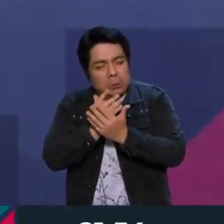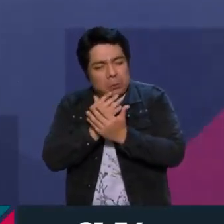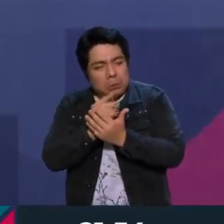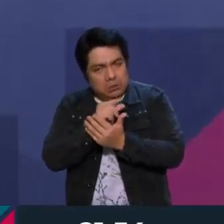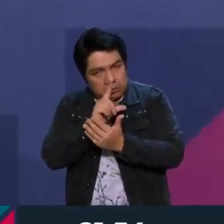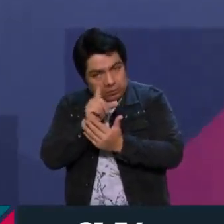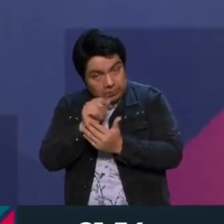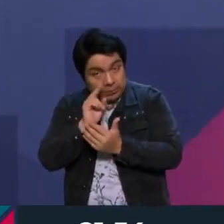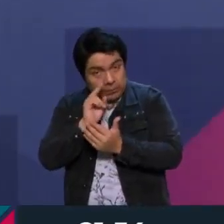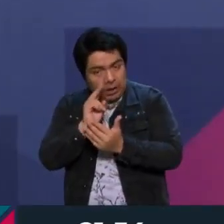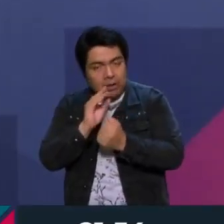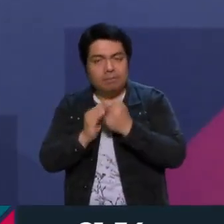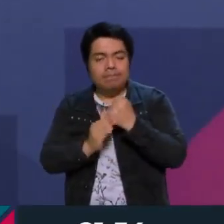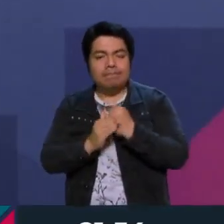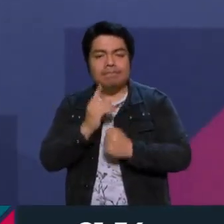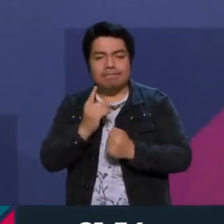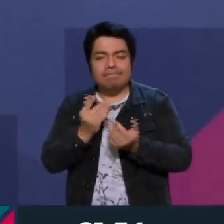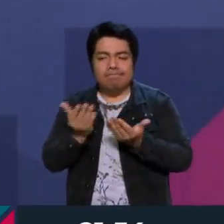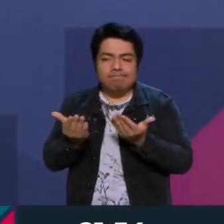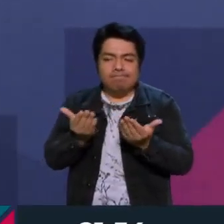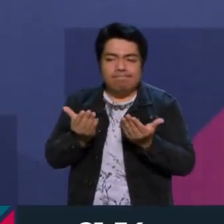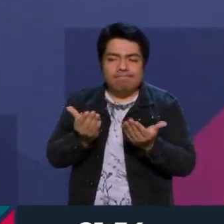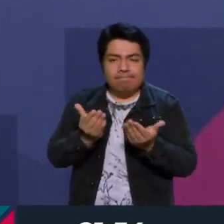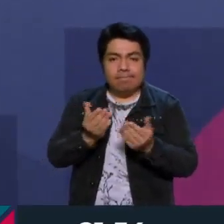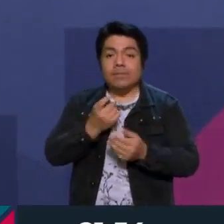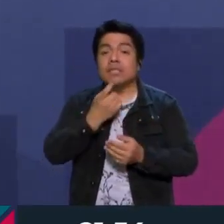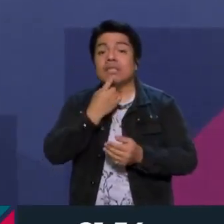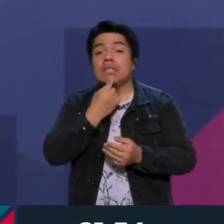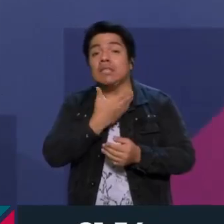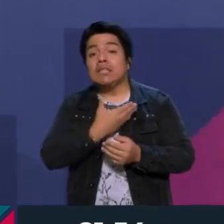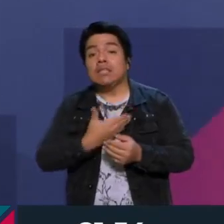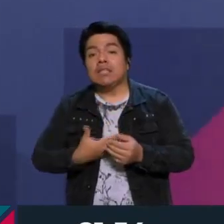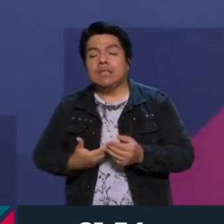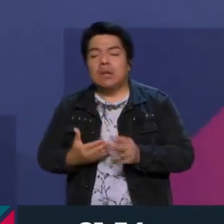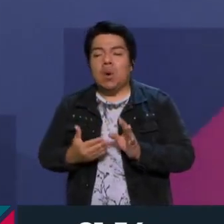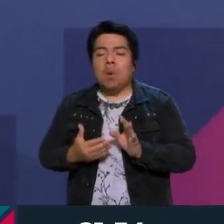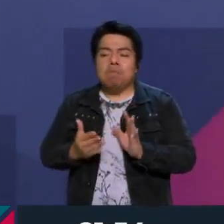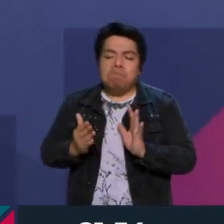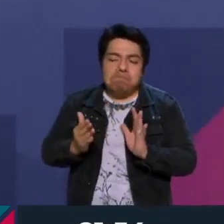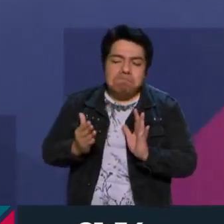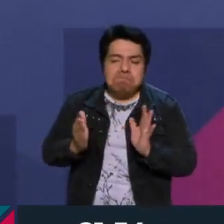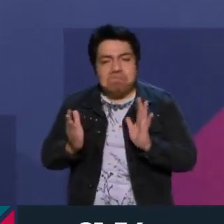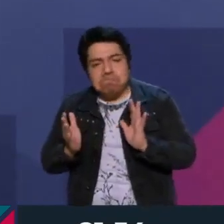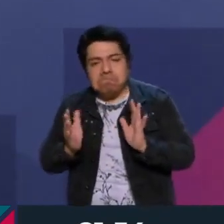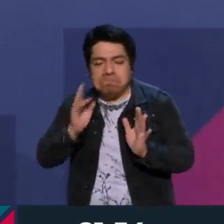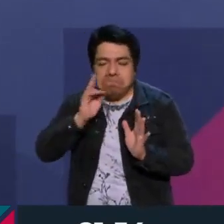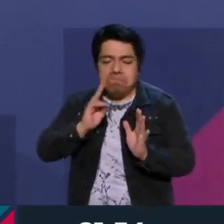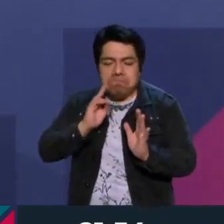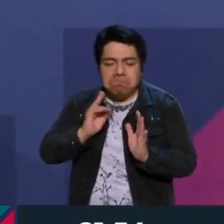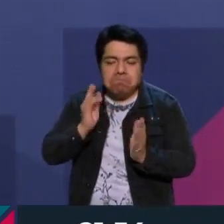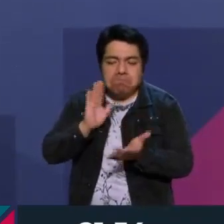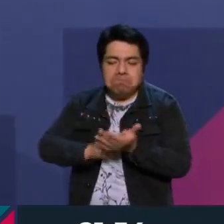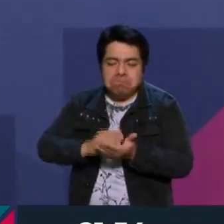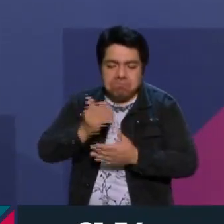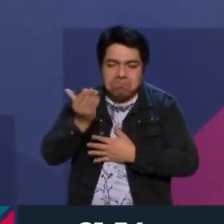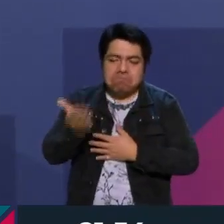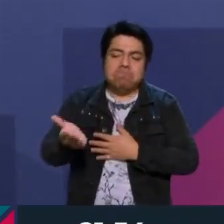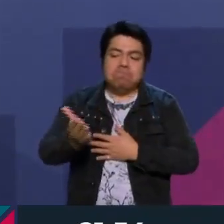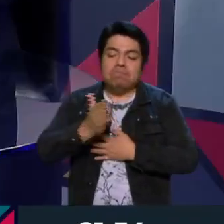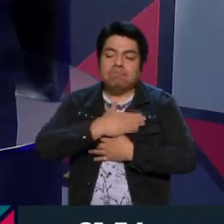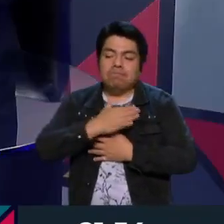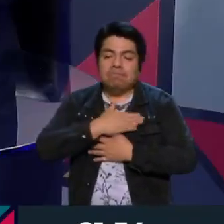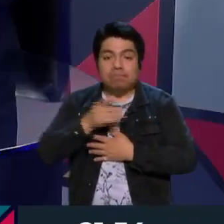Porque, al final de cuentas, de alguna manera López Obrador se echó el tirito. Un tirito que había que poner ahí en la mesa de poder decirle a